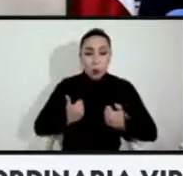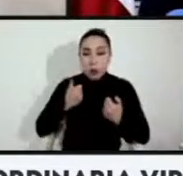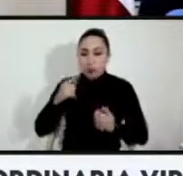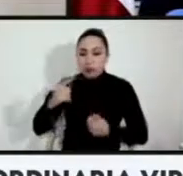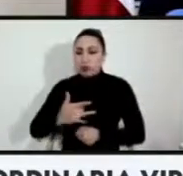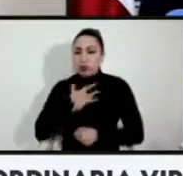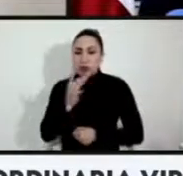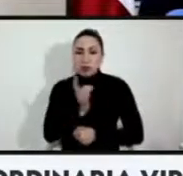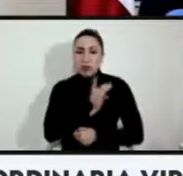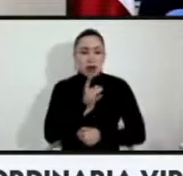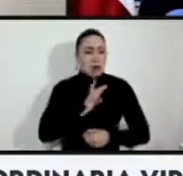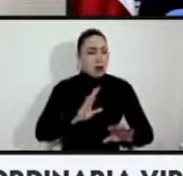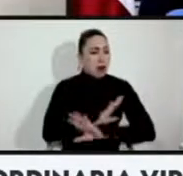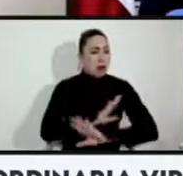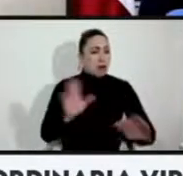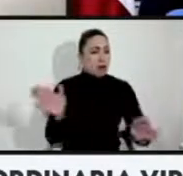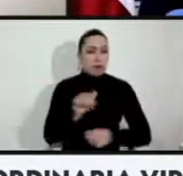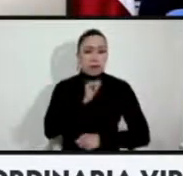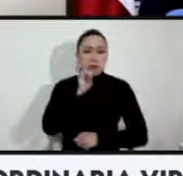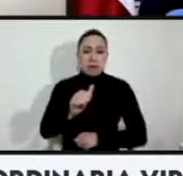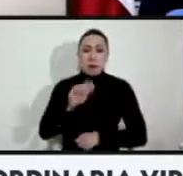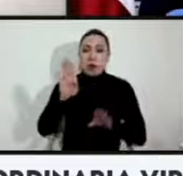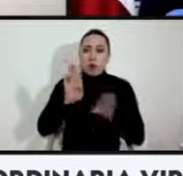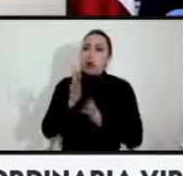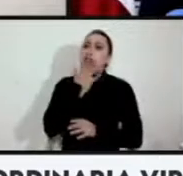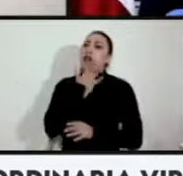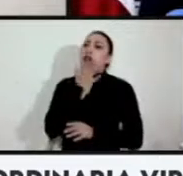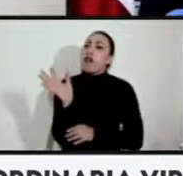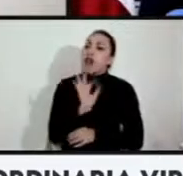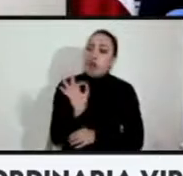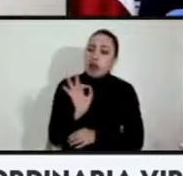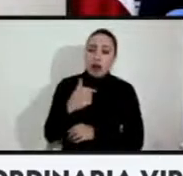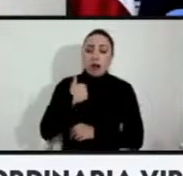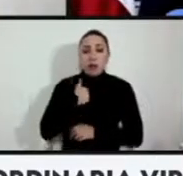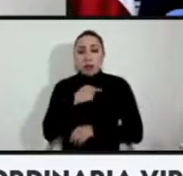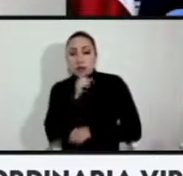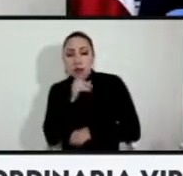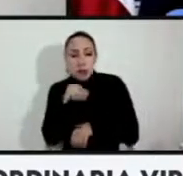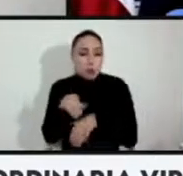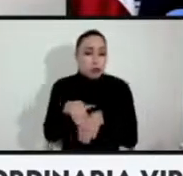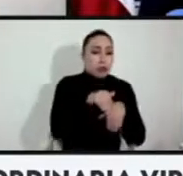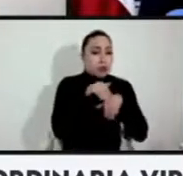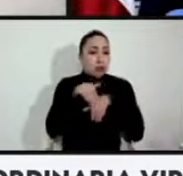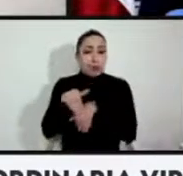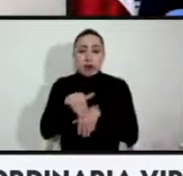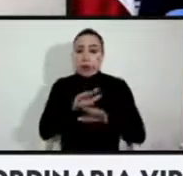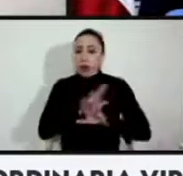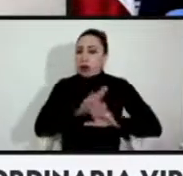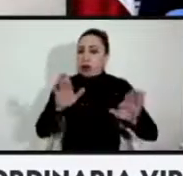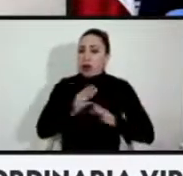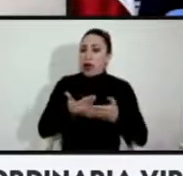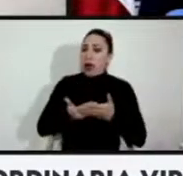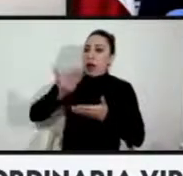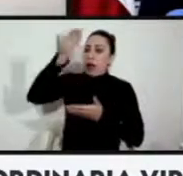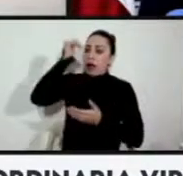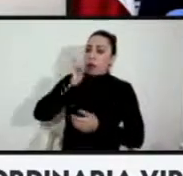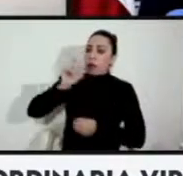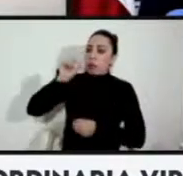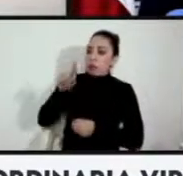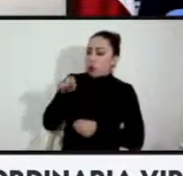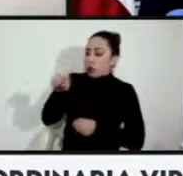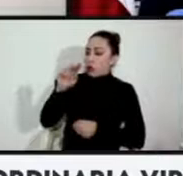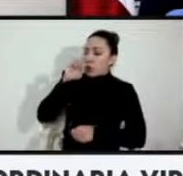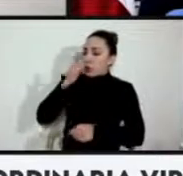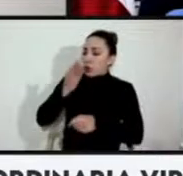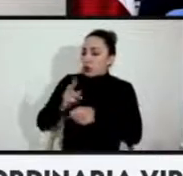sumisión, sin limitaciones, salen a exigir lo que siempre nos correspondió: un mundo, un